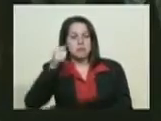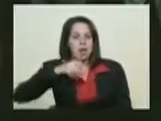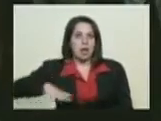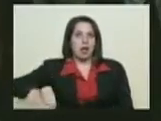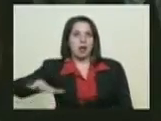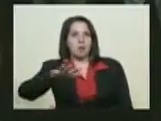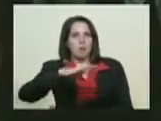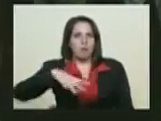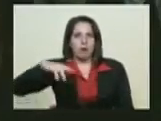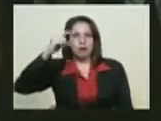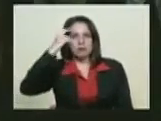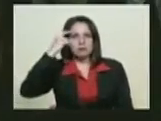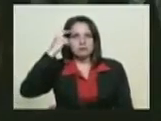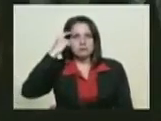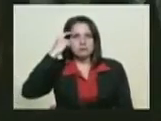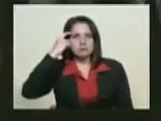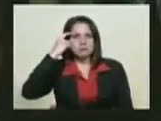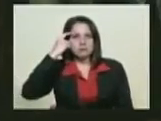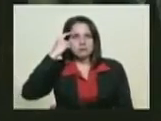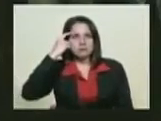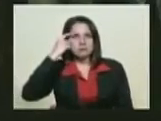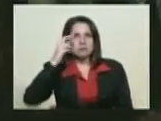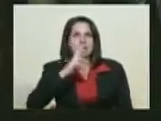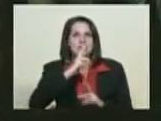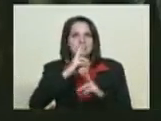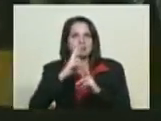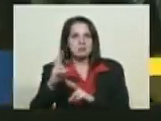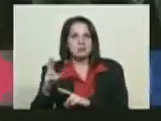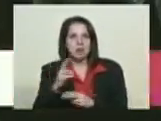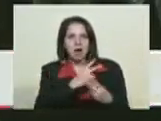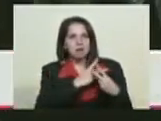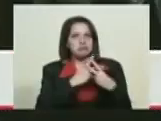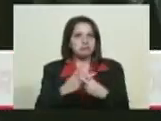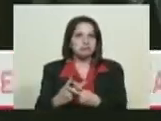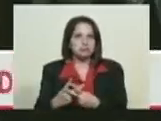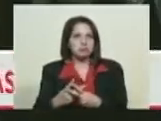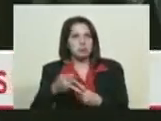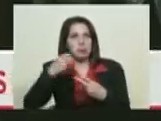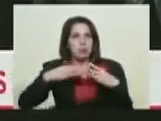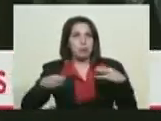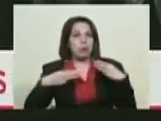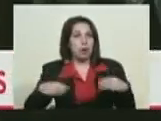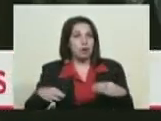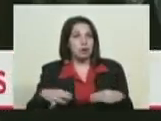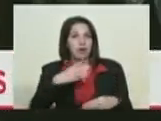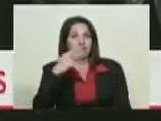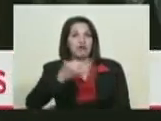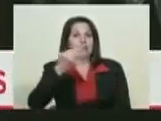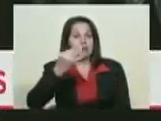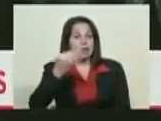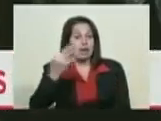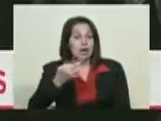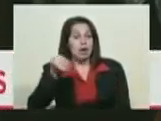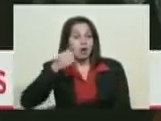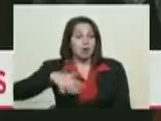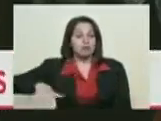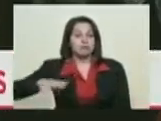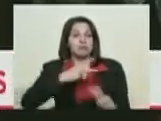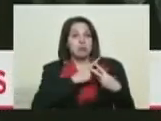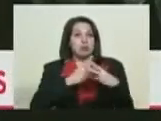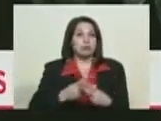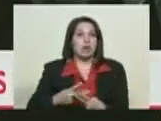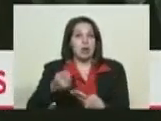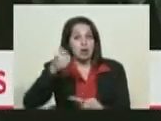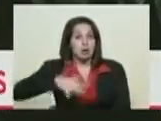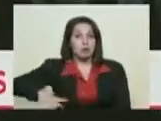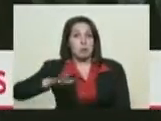sepa los resultados de su voluntad popular La verdadera voluntad del pueblo está en